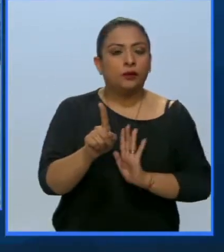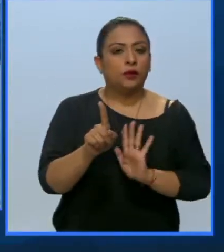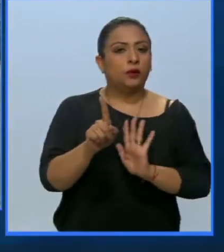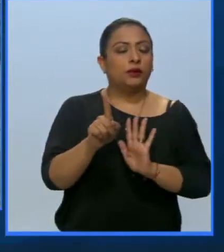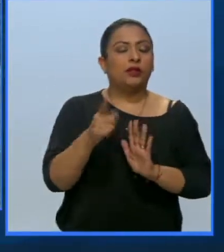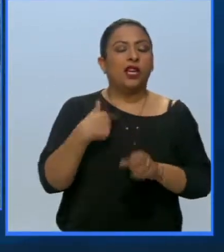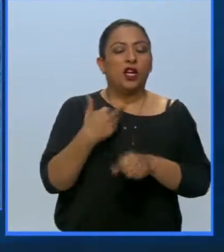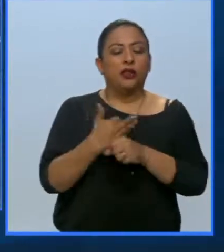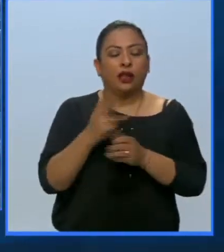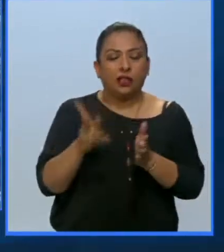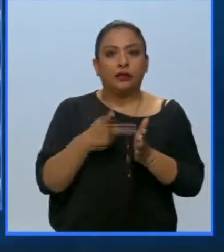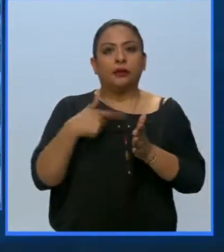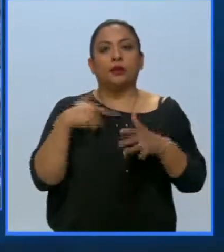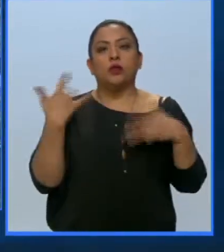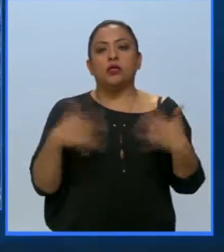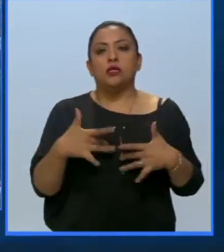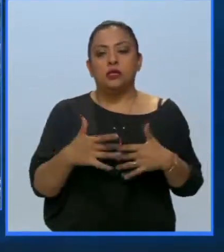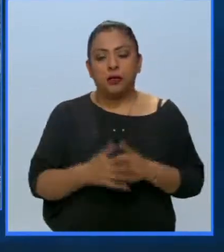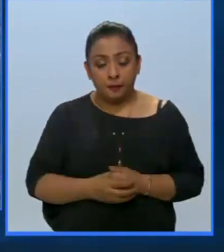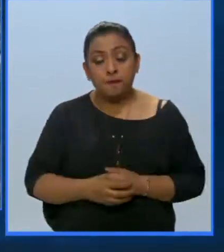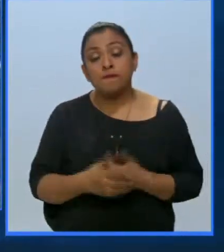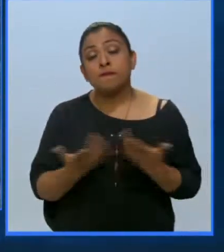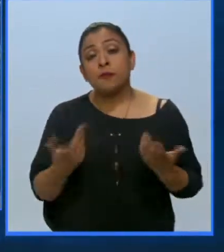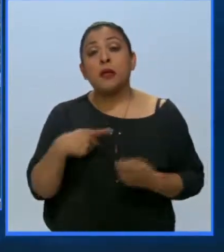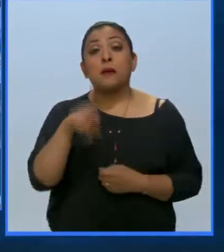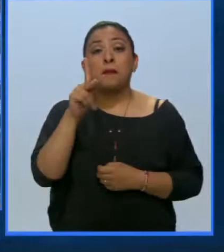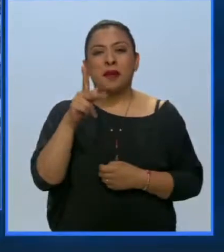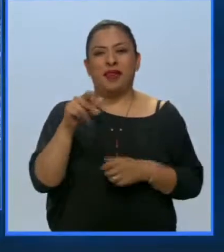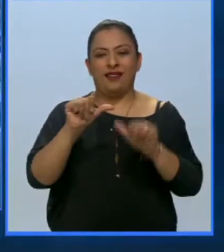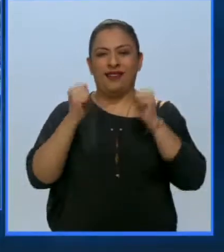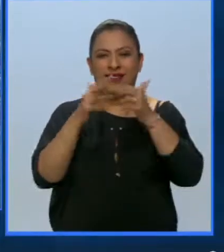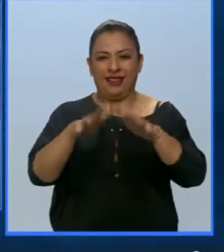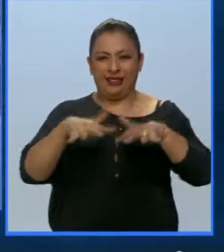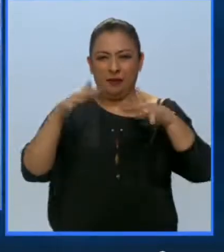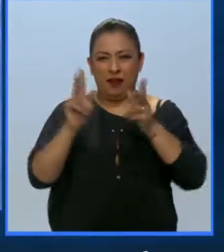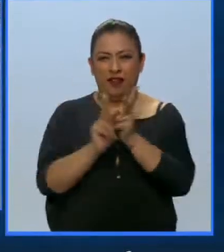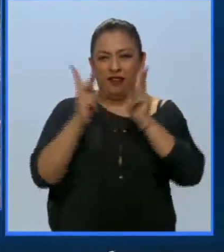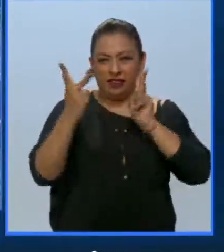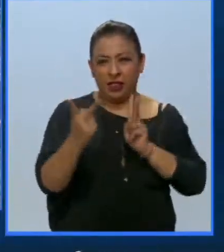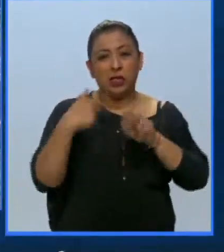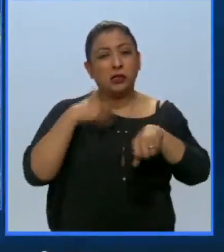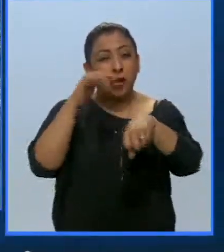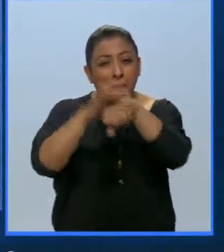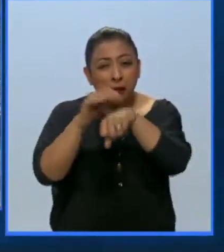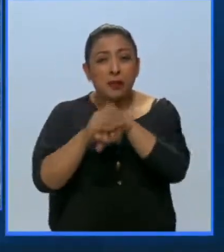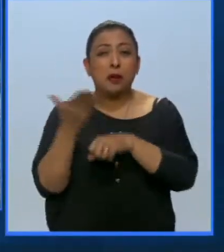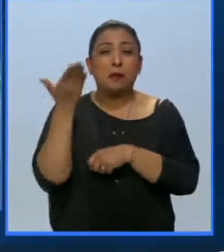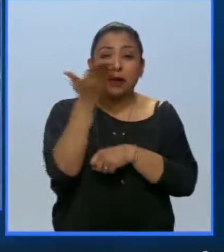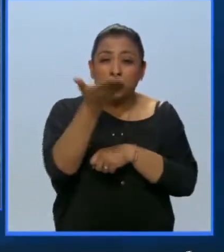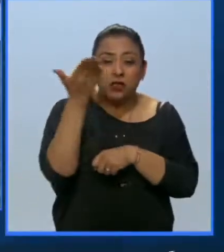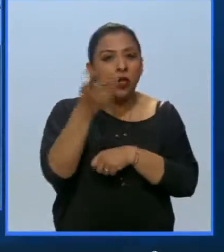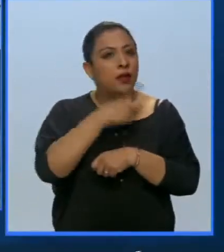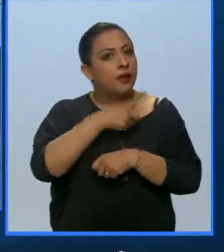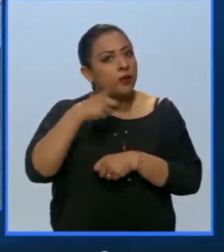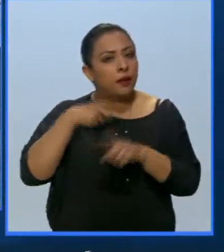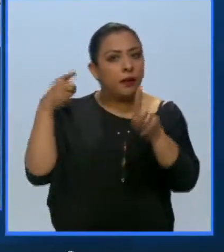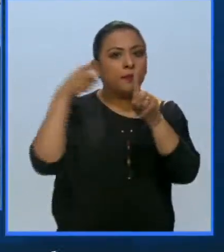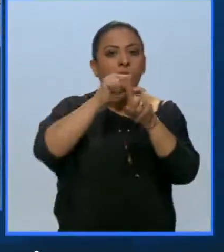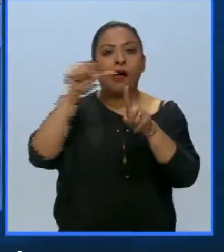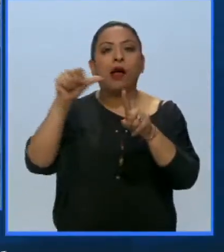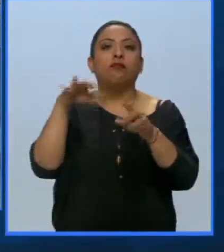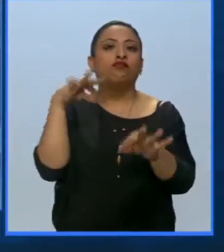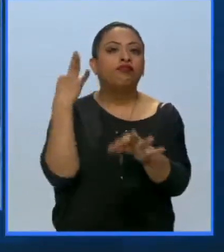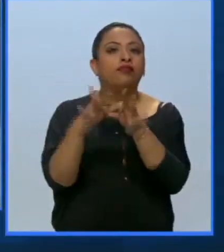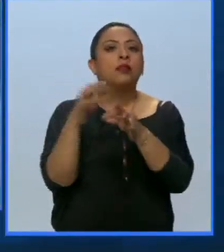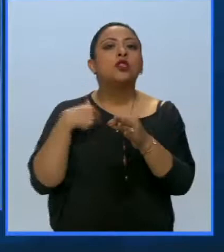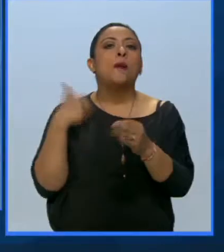¡boom! Sin embargo, para la Asamblea de Vecinos, la fraternidad y sus exigencias deben estar encaminadas al cumplimiento